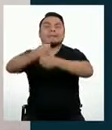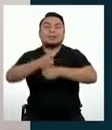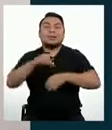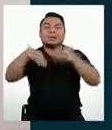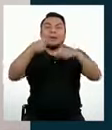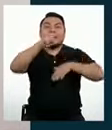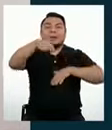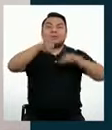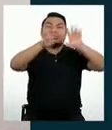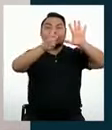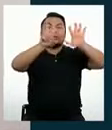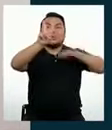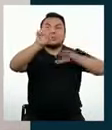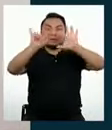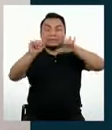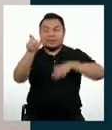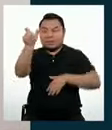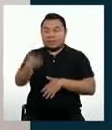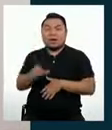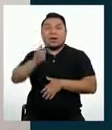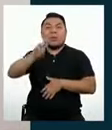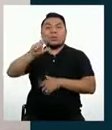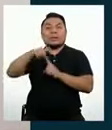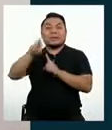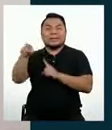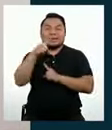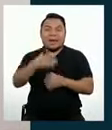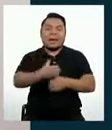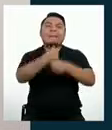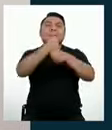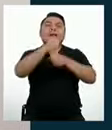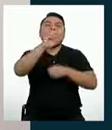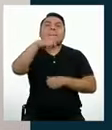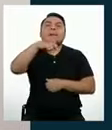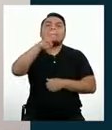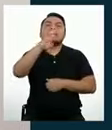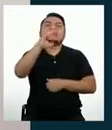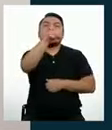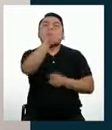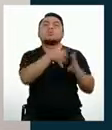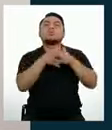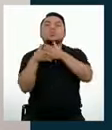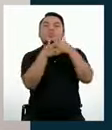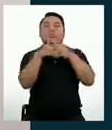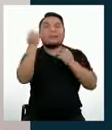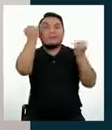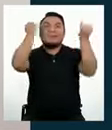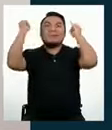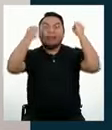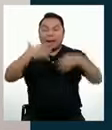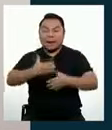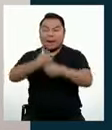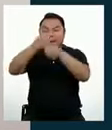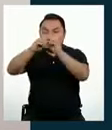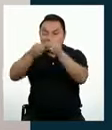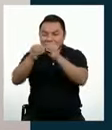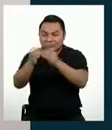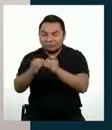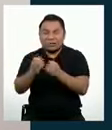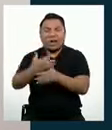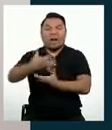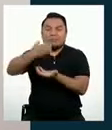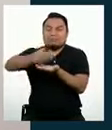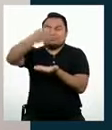1926, Walter Simon inventó el plástico del PVC, también en Estados Unidos. Este tipo de plástico se